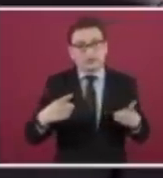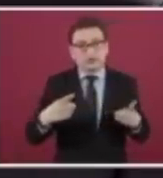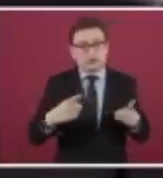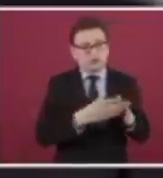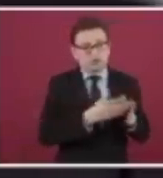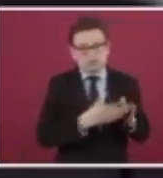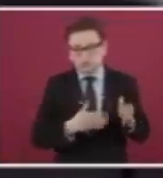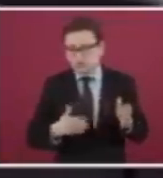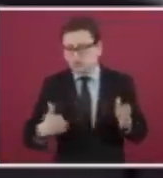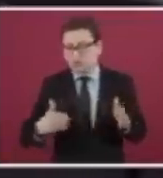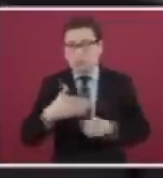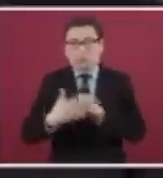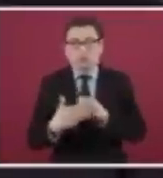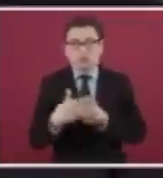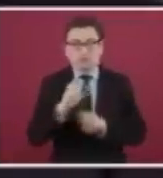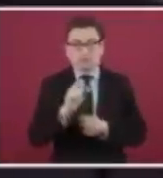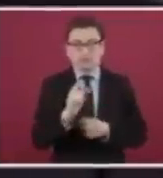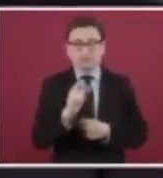20 años,